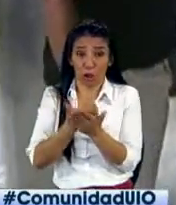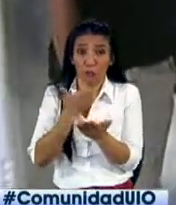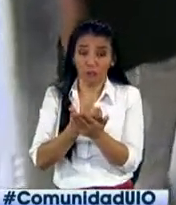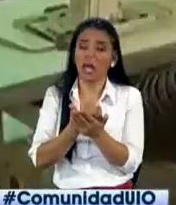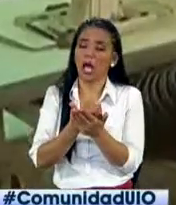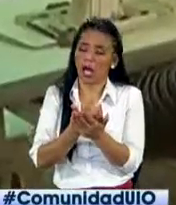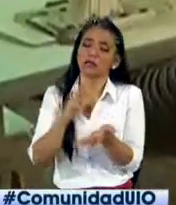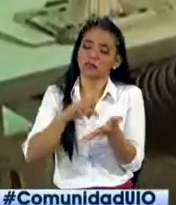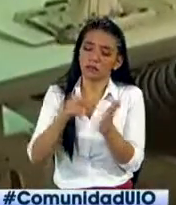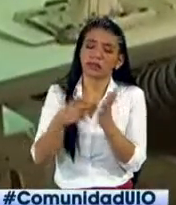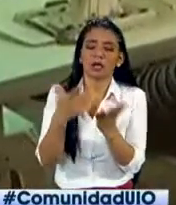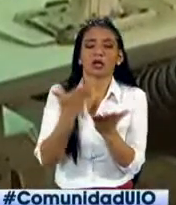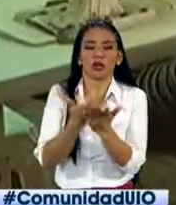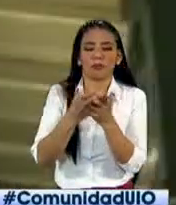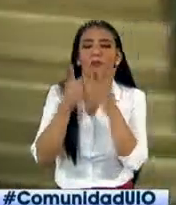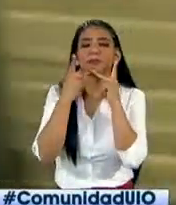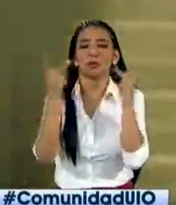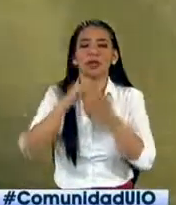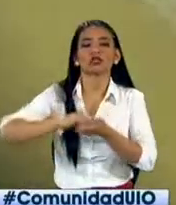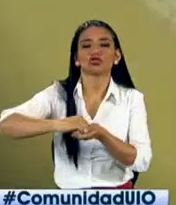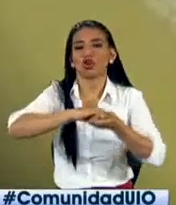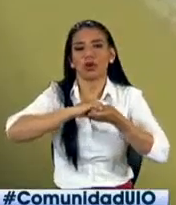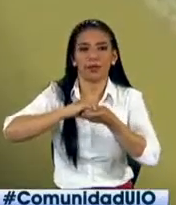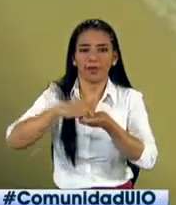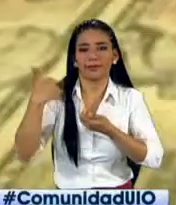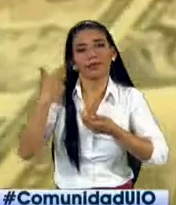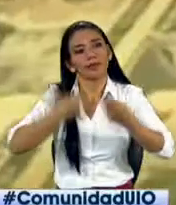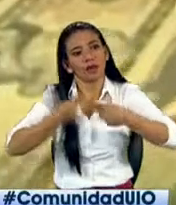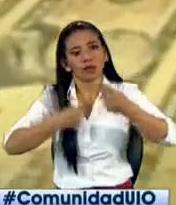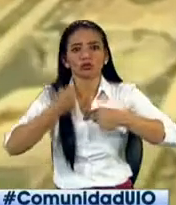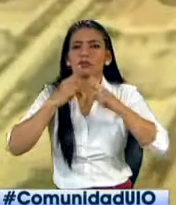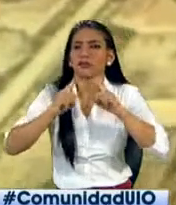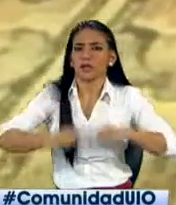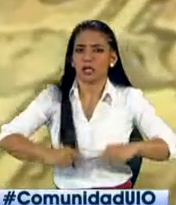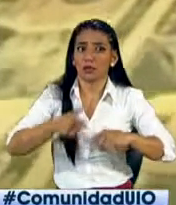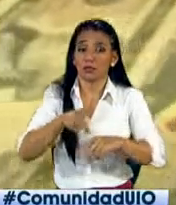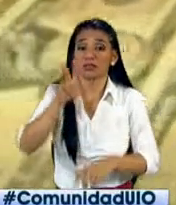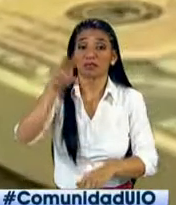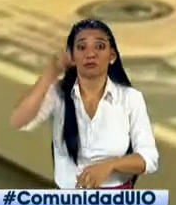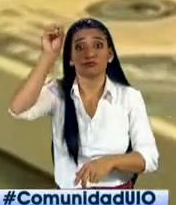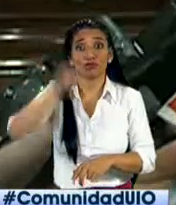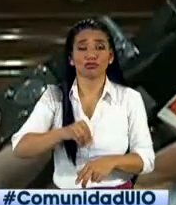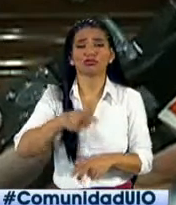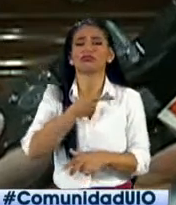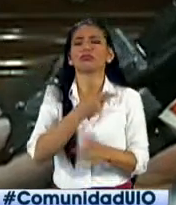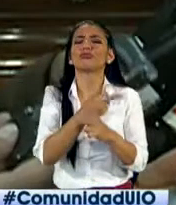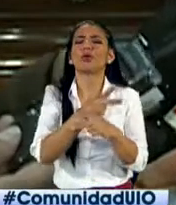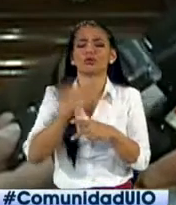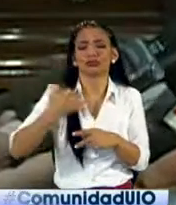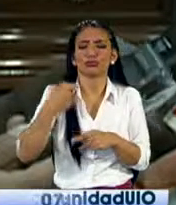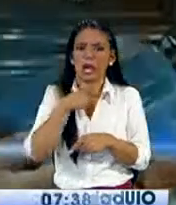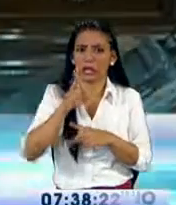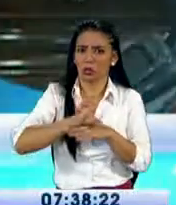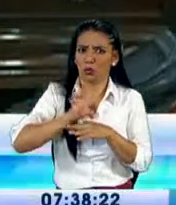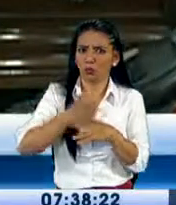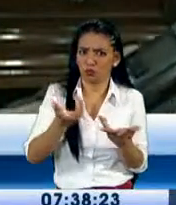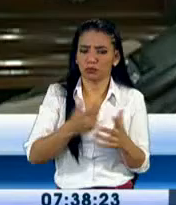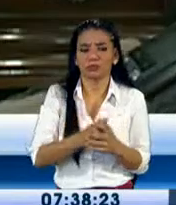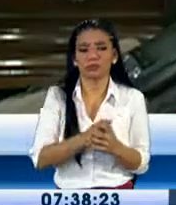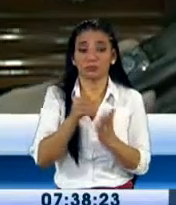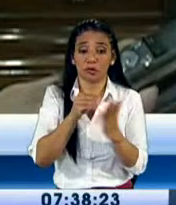de la economía popular y solidaria y apenas produce el 13 por ciento del producto interno bruto lo fundamental en este proyecto de ley